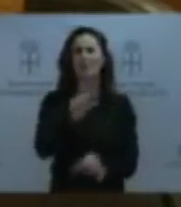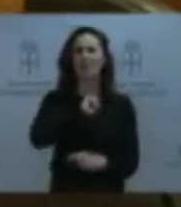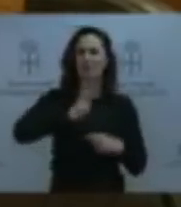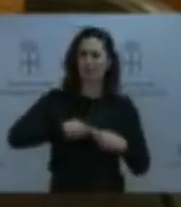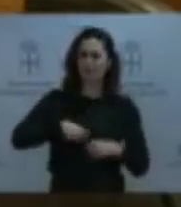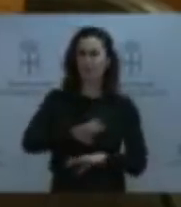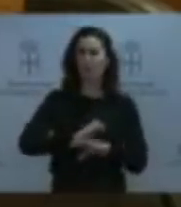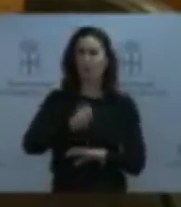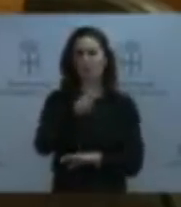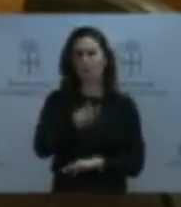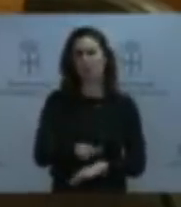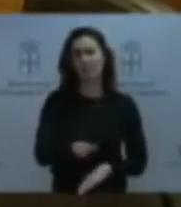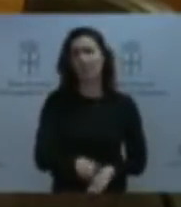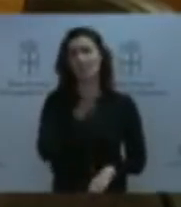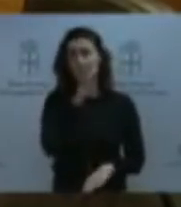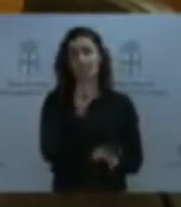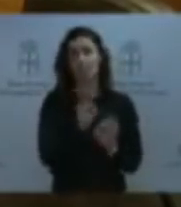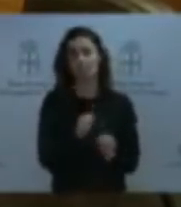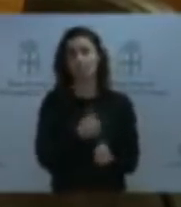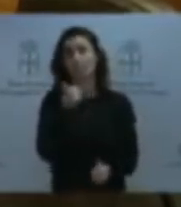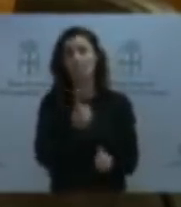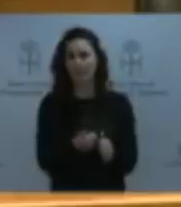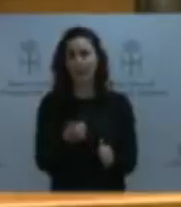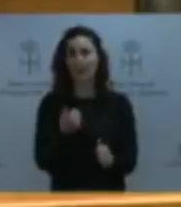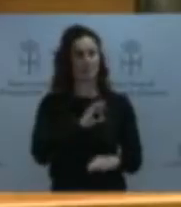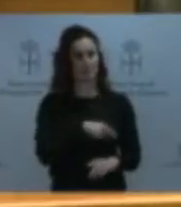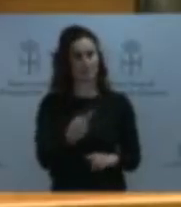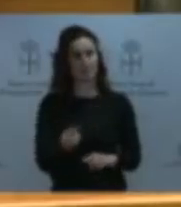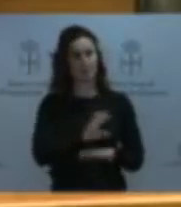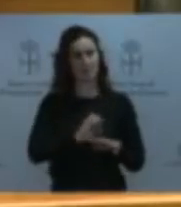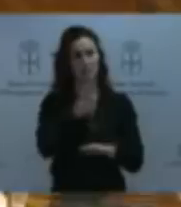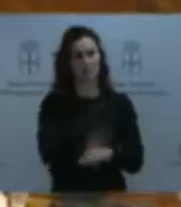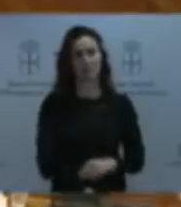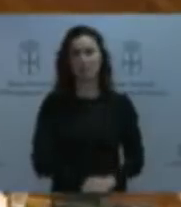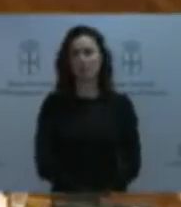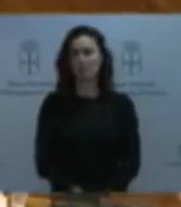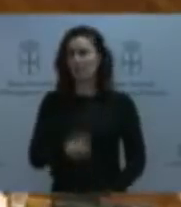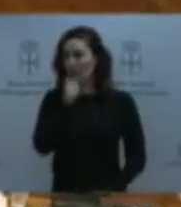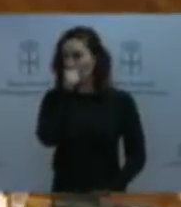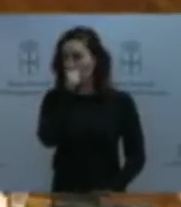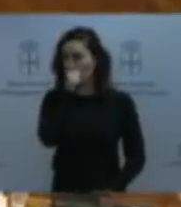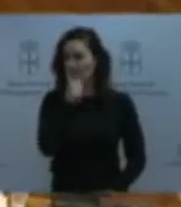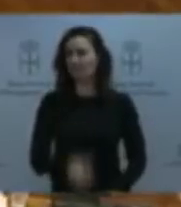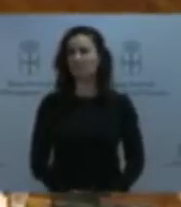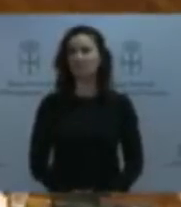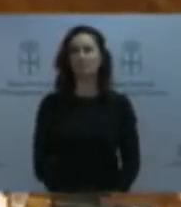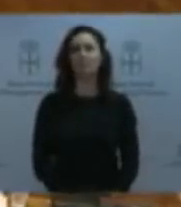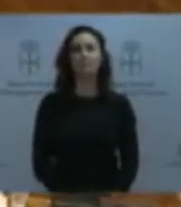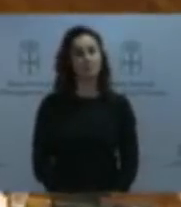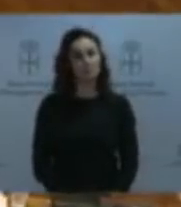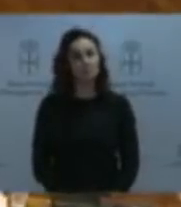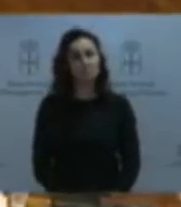suya pues puede salir muy caro. Gracias. Sí, señor. Lleva usted 3 años en este Parlamento